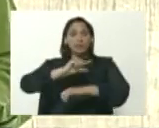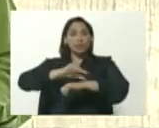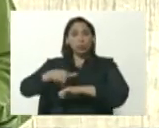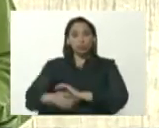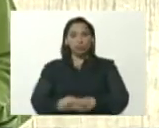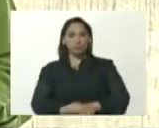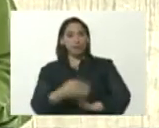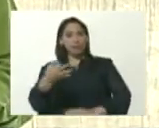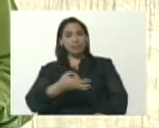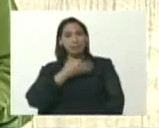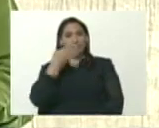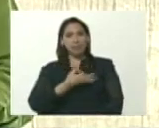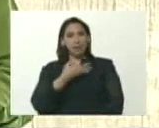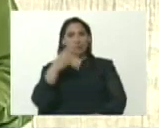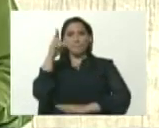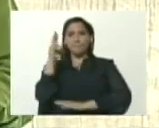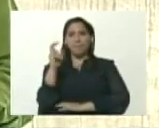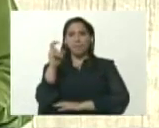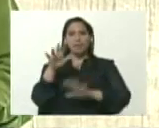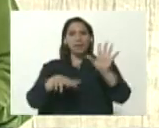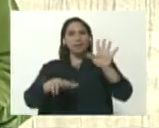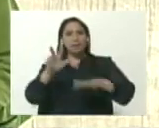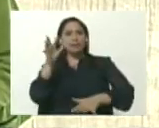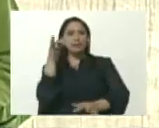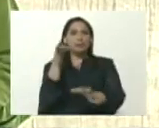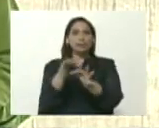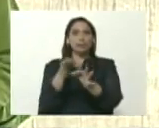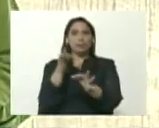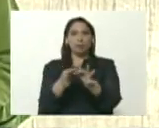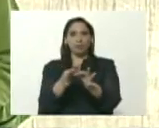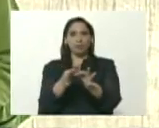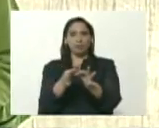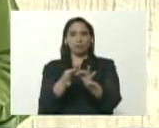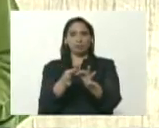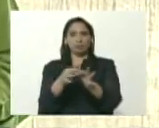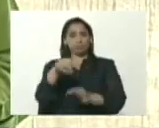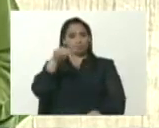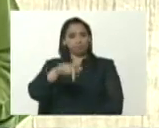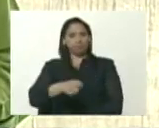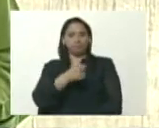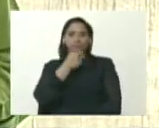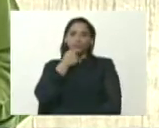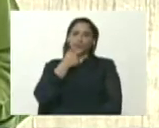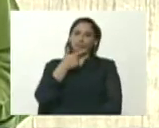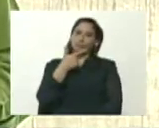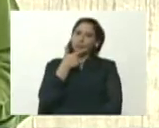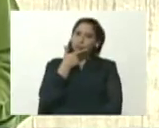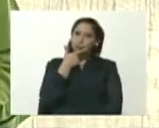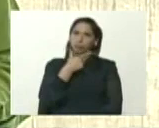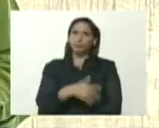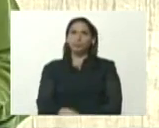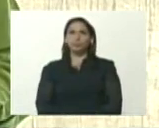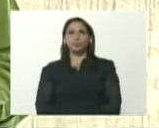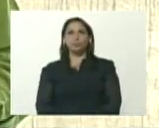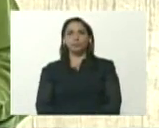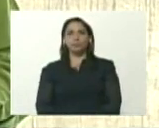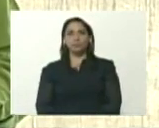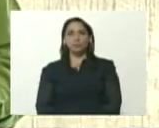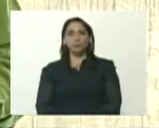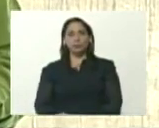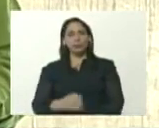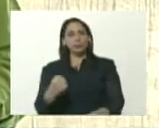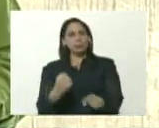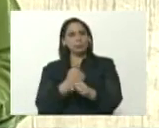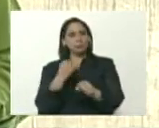4:19:35 de la tarde del viernes 13 de septiembre de este hermoso, intenso